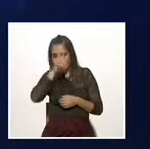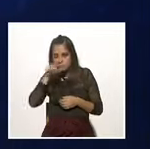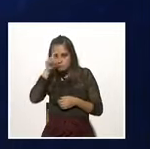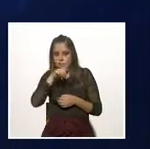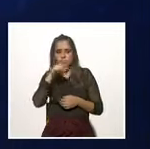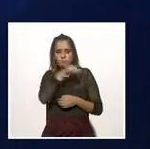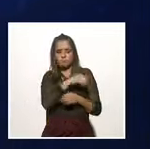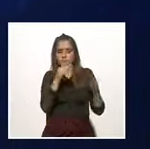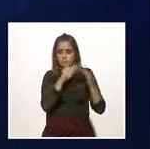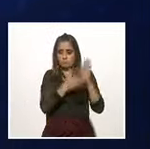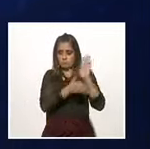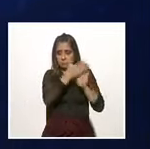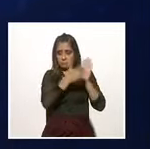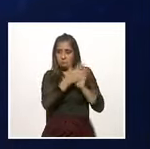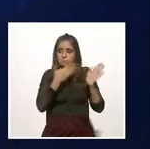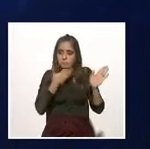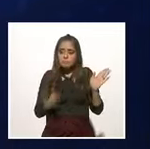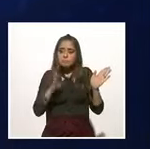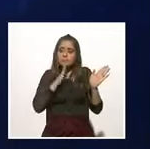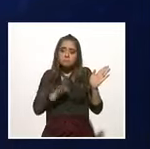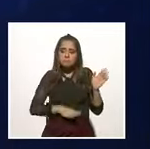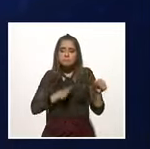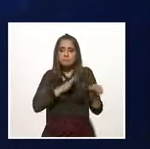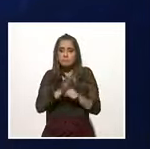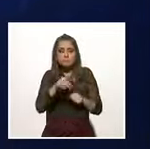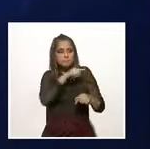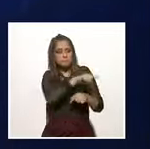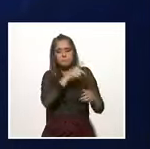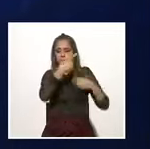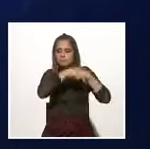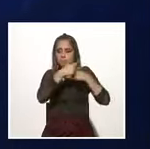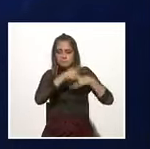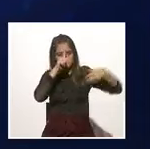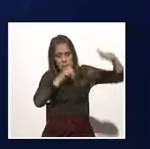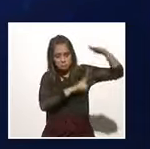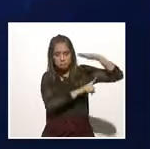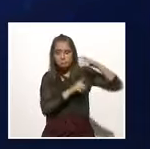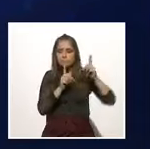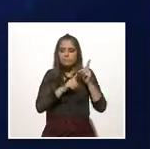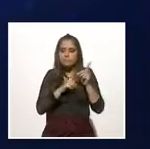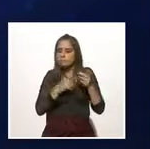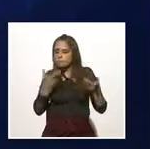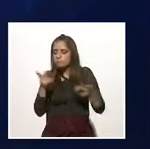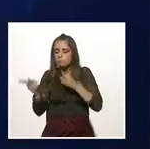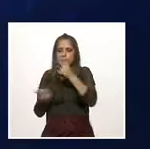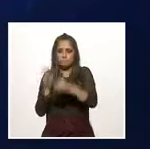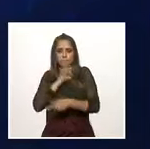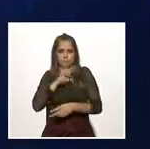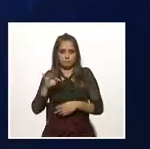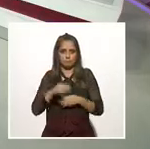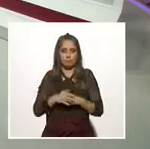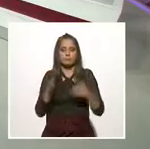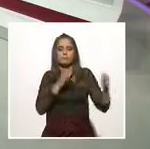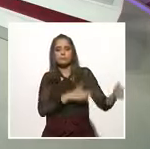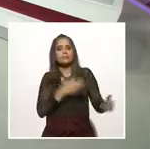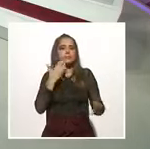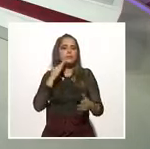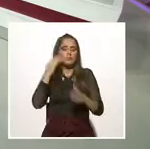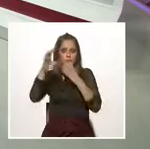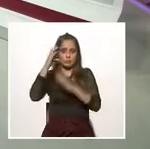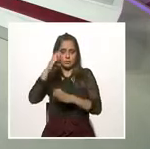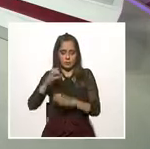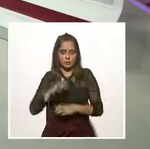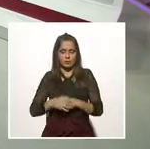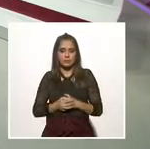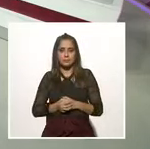está tu construcción y cuáles son los lugares menos riesgosos de la misma. Okay. En Facebook nos comparte Luis Eduardo